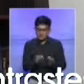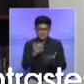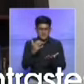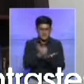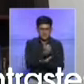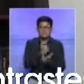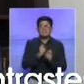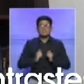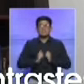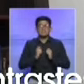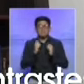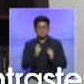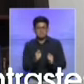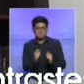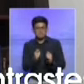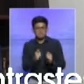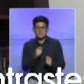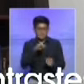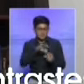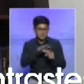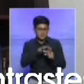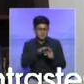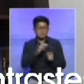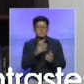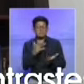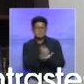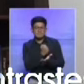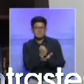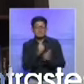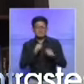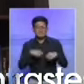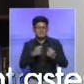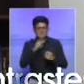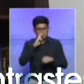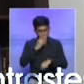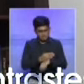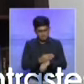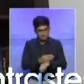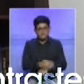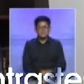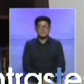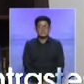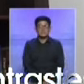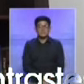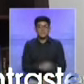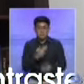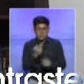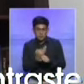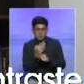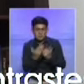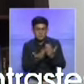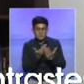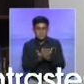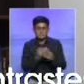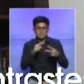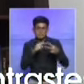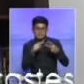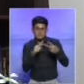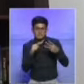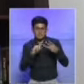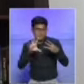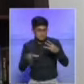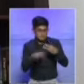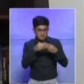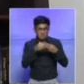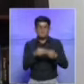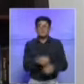tanto de las constancias de mayoría como la de asignación de primera minoría. En el proyecto, previa acumulación de los expedientes, se